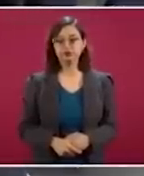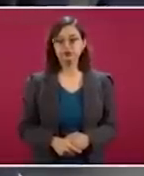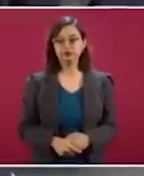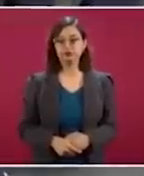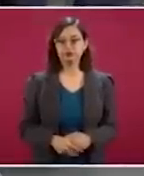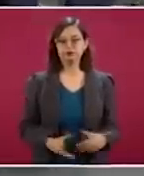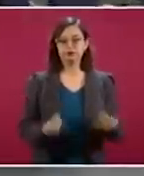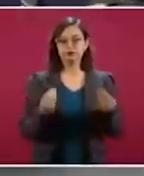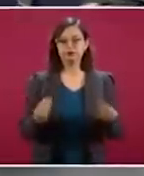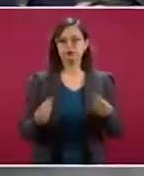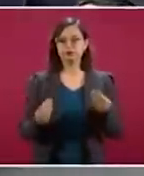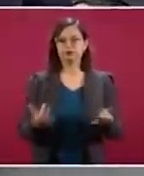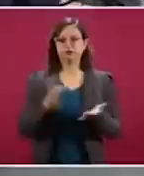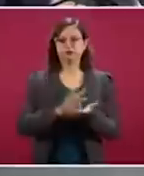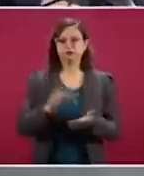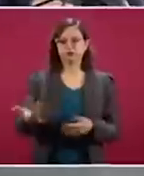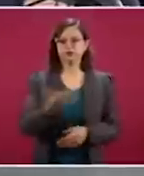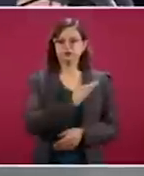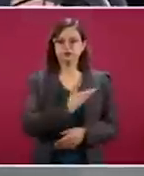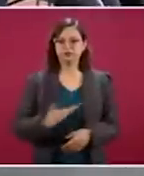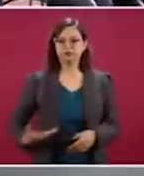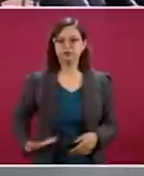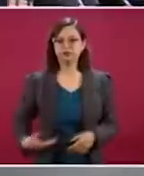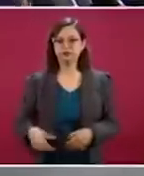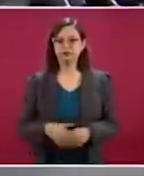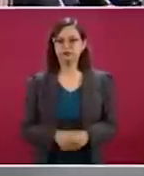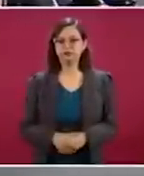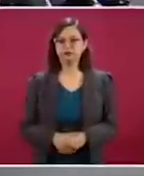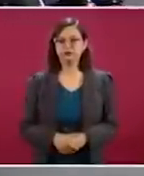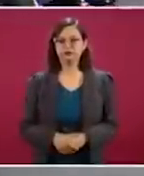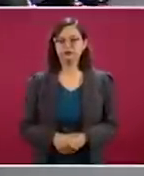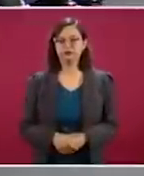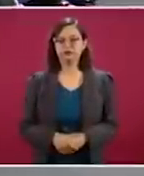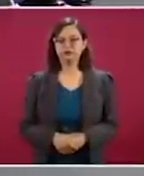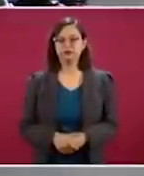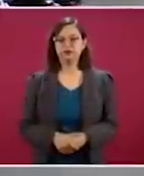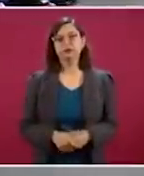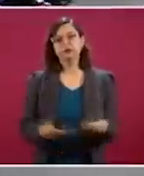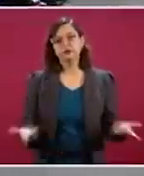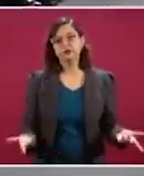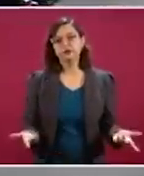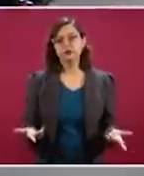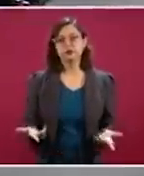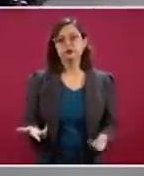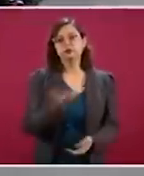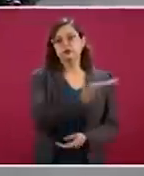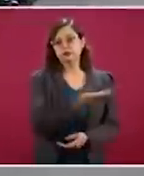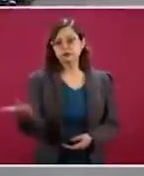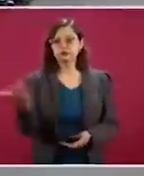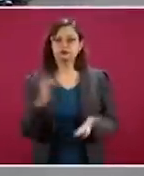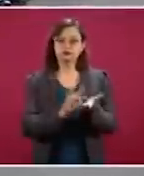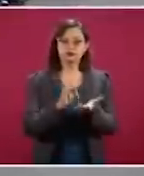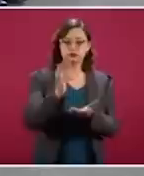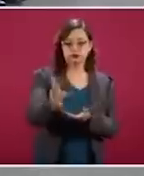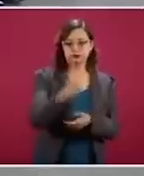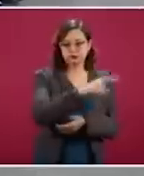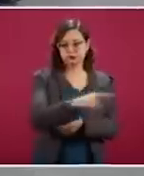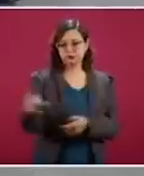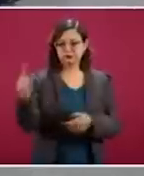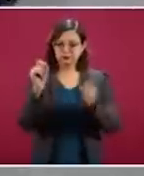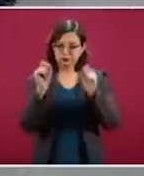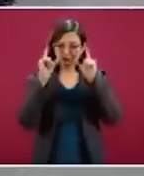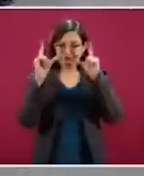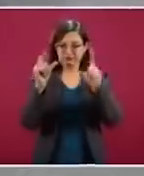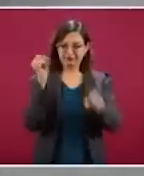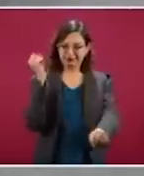Muchas gracias, señor presidente. ¿Quiere el presidente que les podamos agradecer públicamente que se hayan levantado